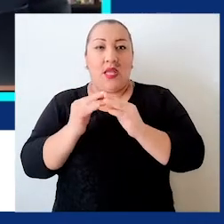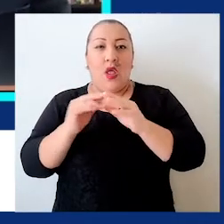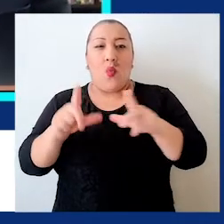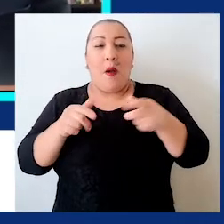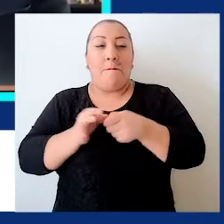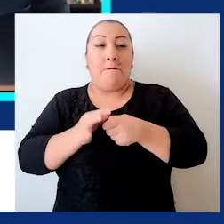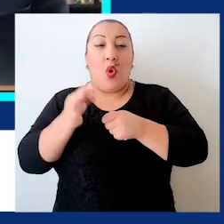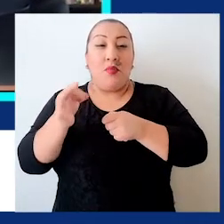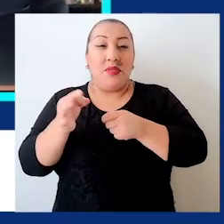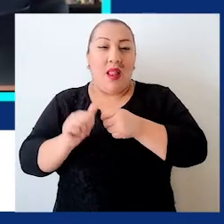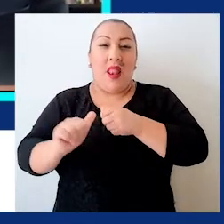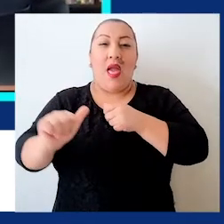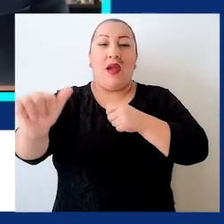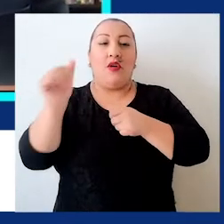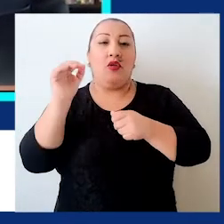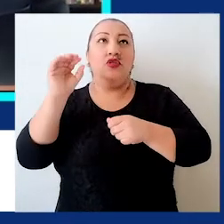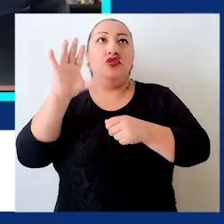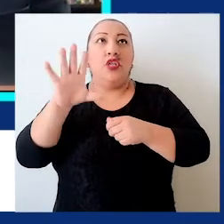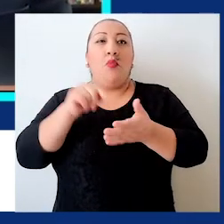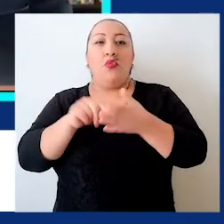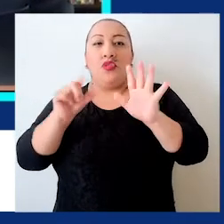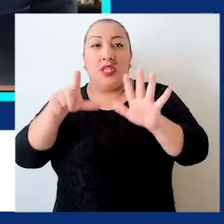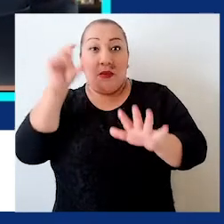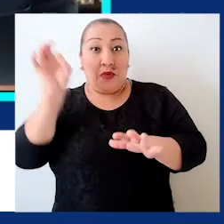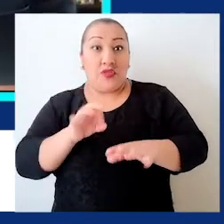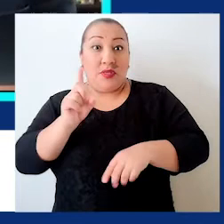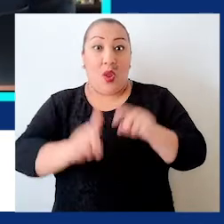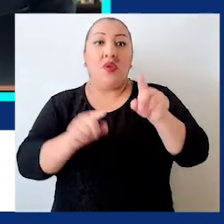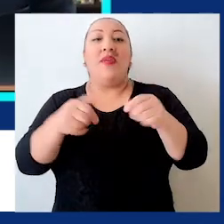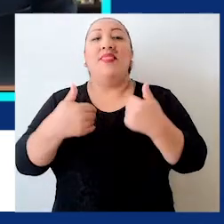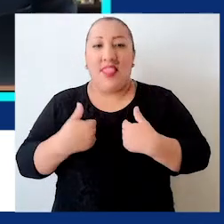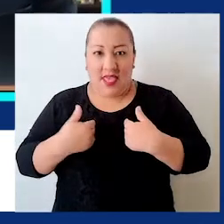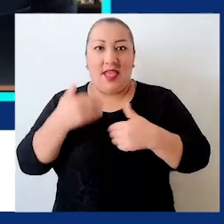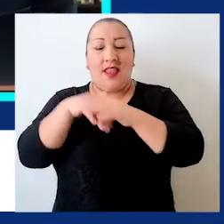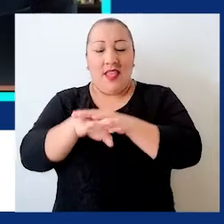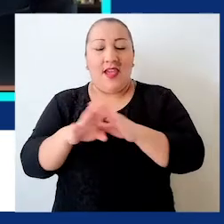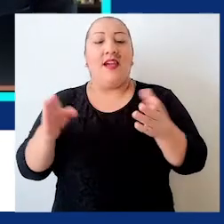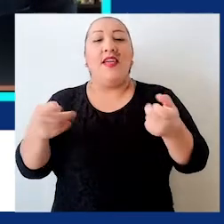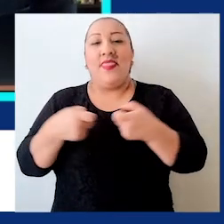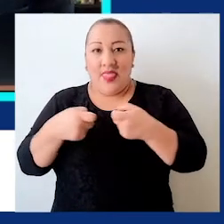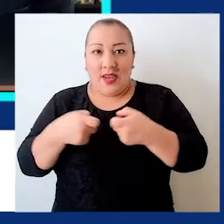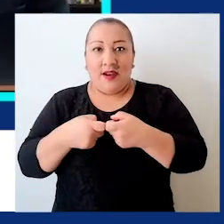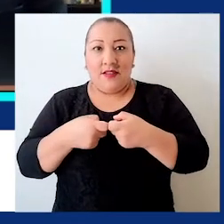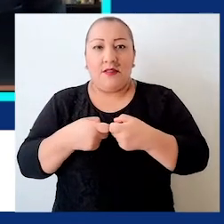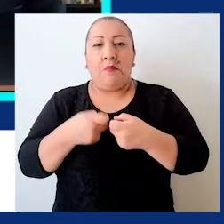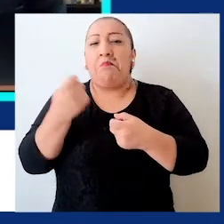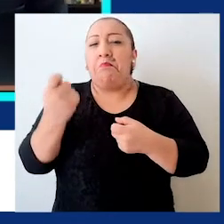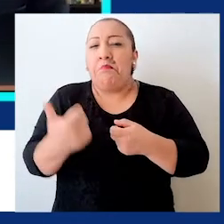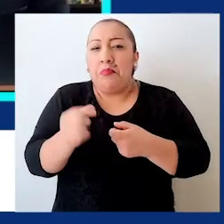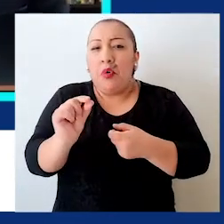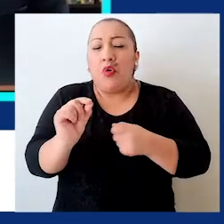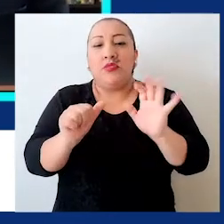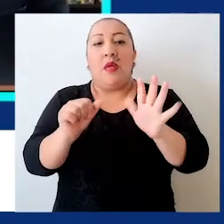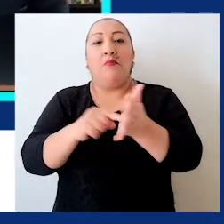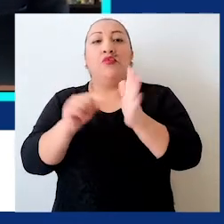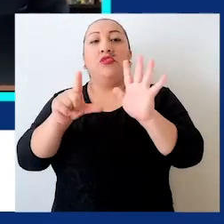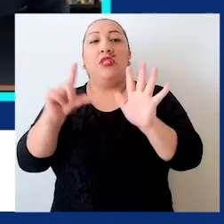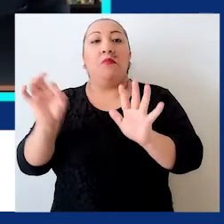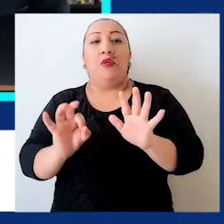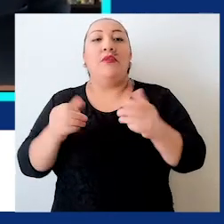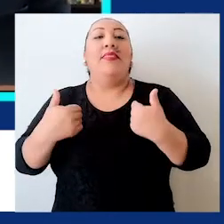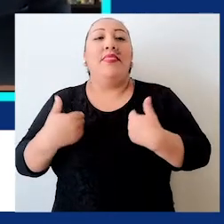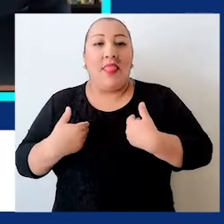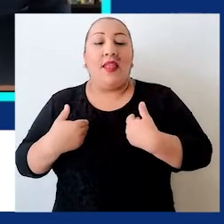rural solo el 5.7% de ellos tiene acceso al servicio de Internet y apenas el 6.7%